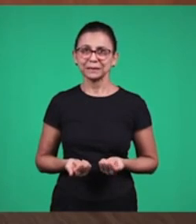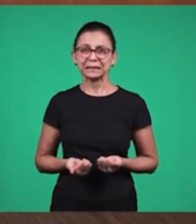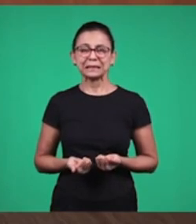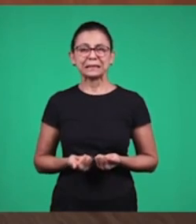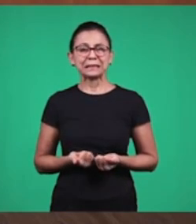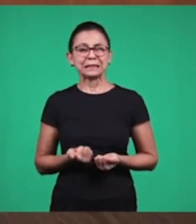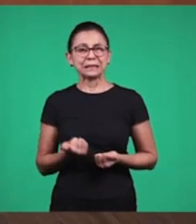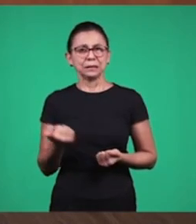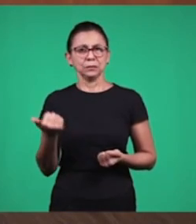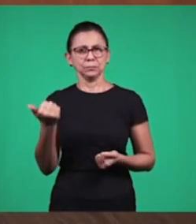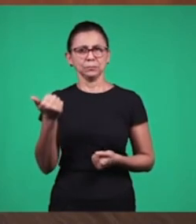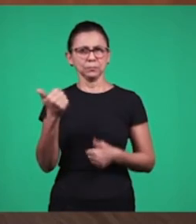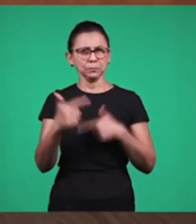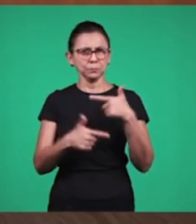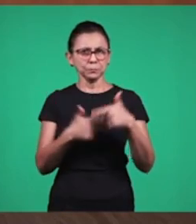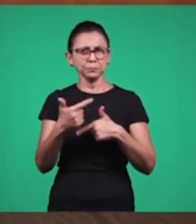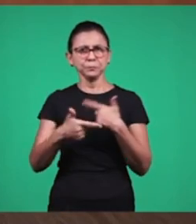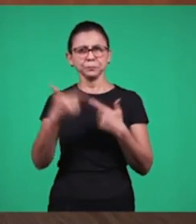valle de sombras,